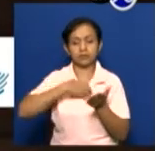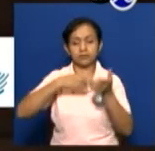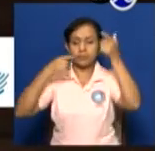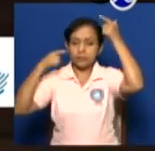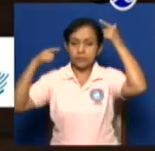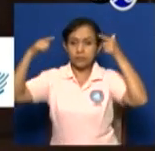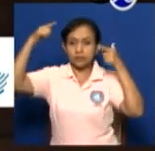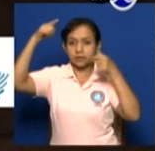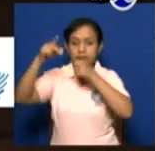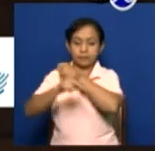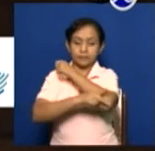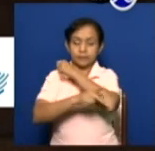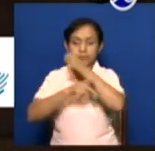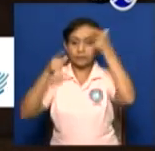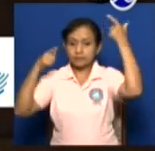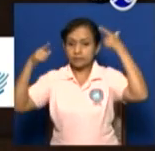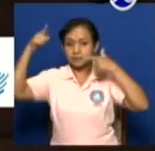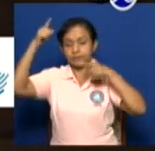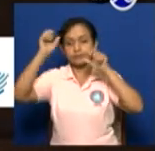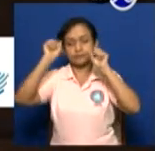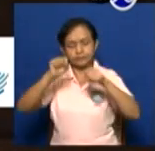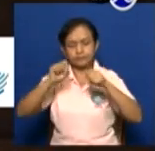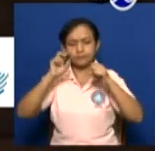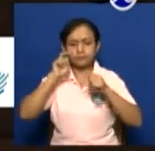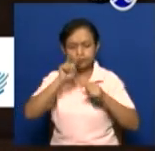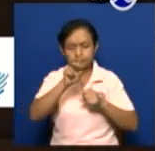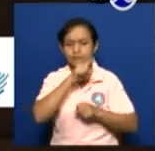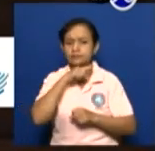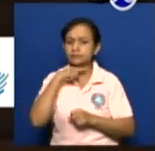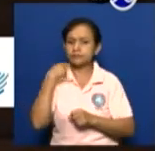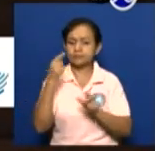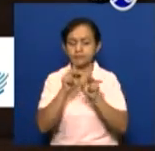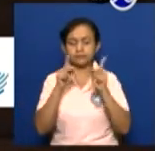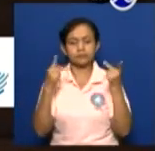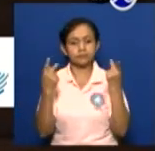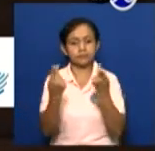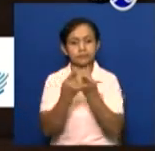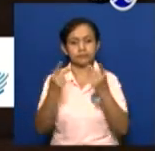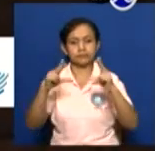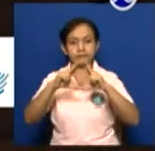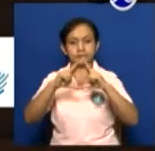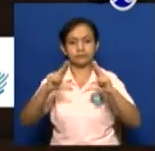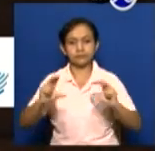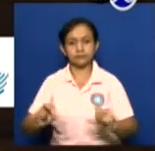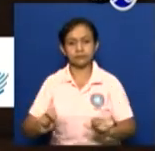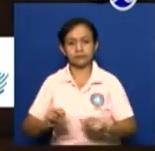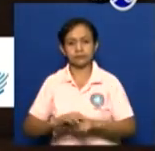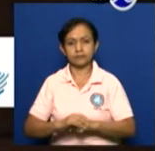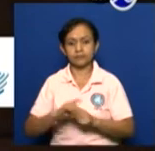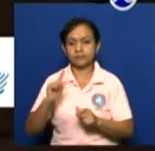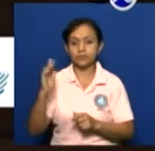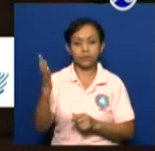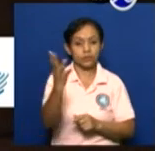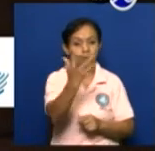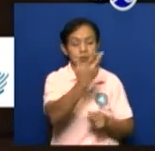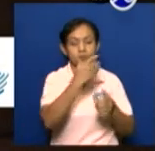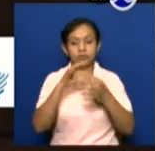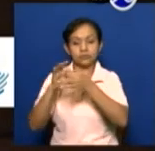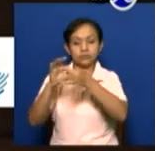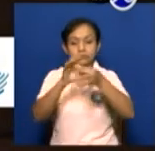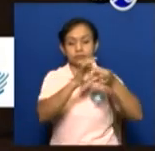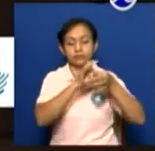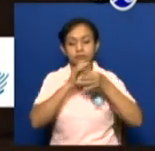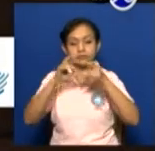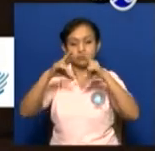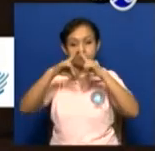Sandino solo puede ser cristalizado por el pueblo nicaragüense, en su conjunto, por la